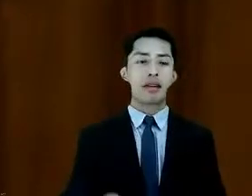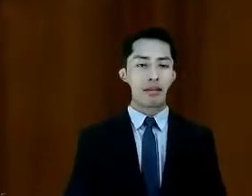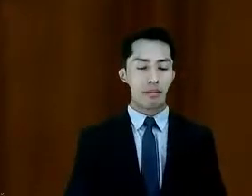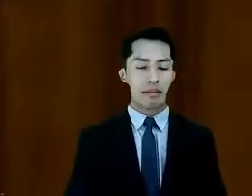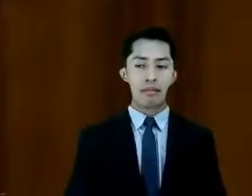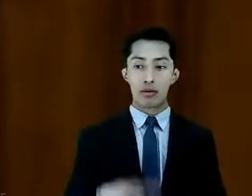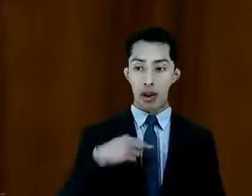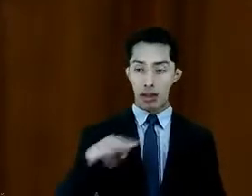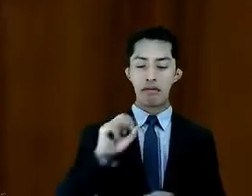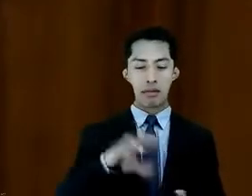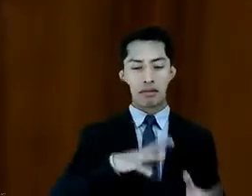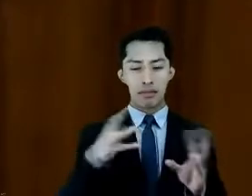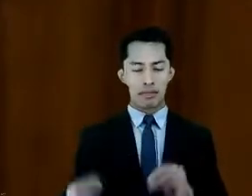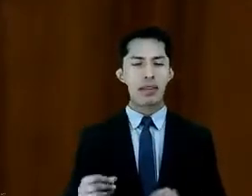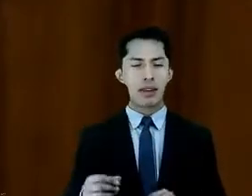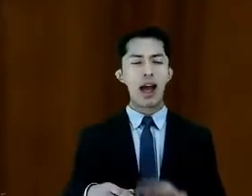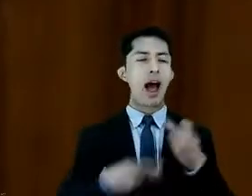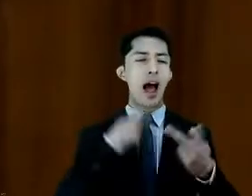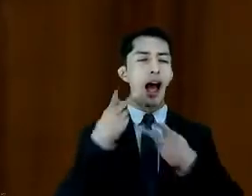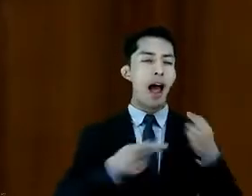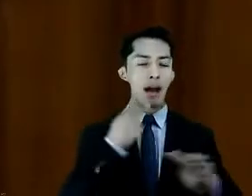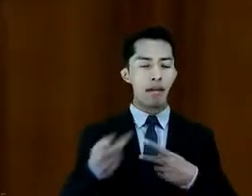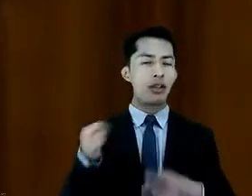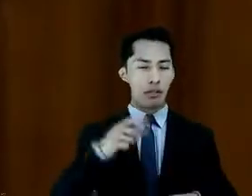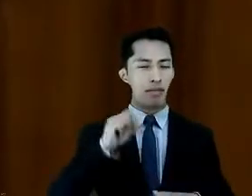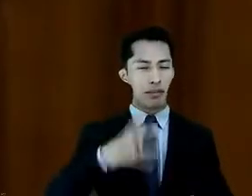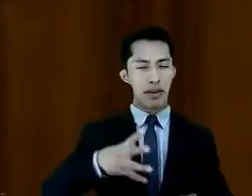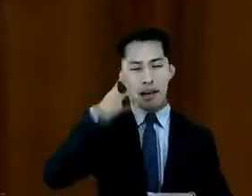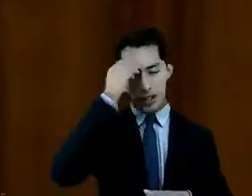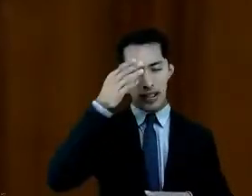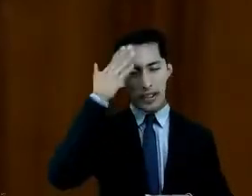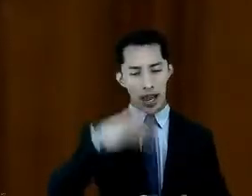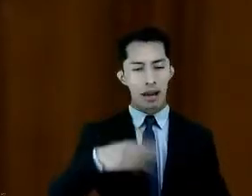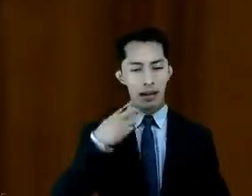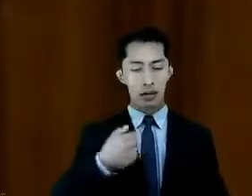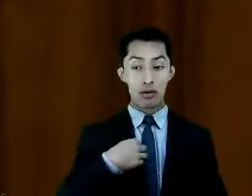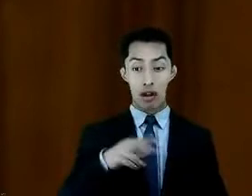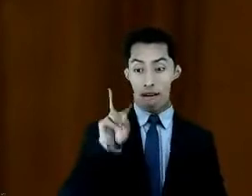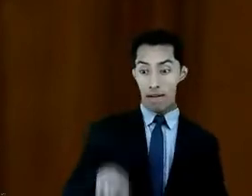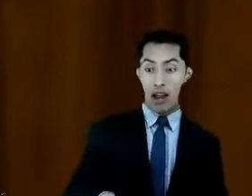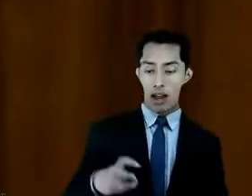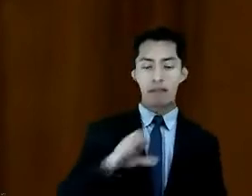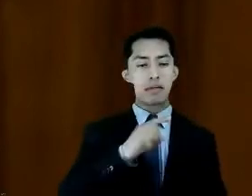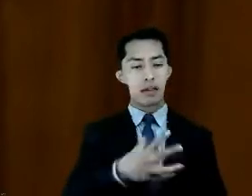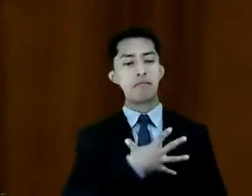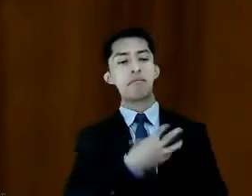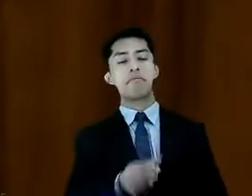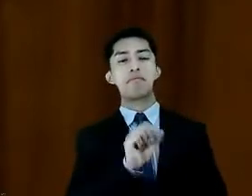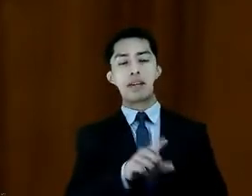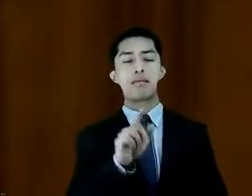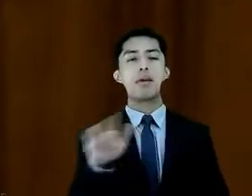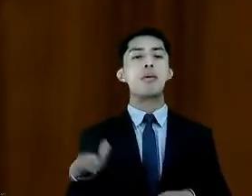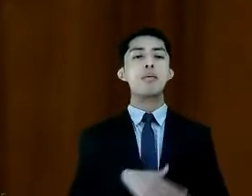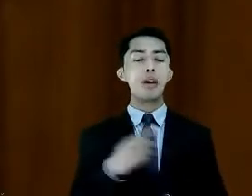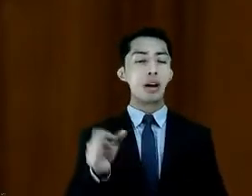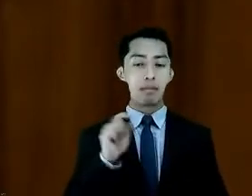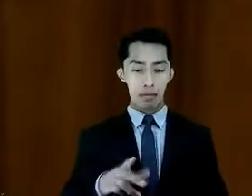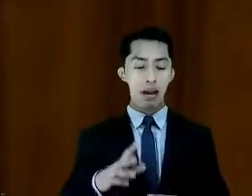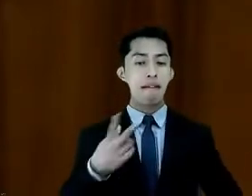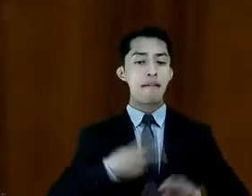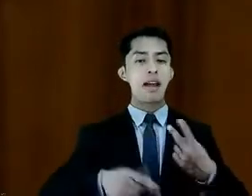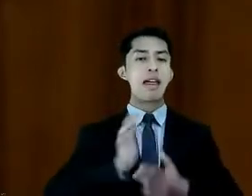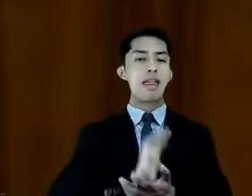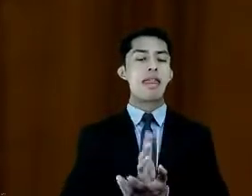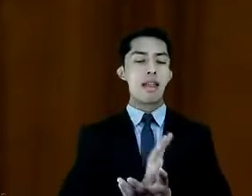Desafortunadamente, ese dicho todo mundo lo tenemos en mente, pero es un dicho producto también de la propia discriminación